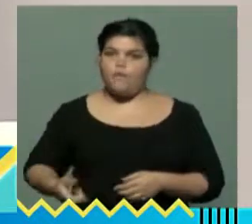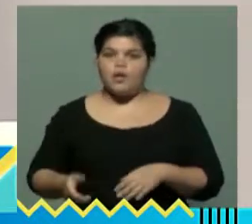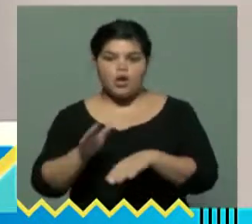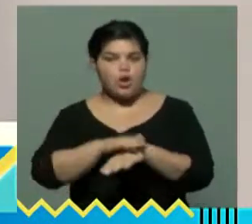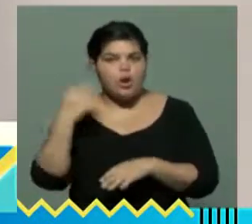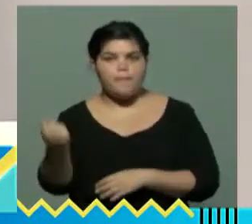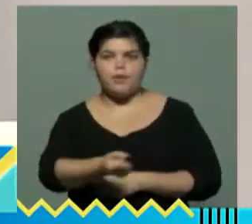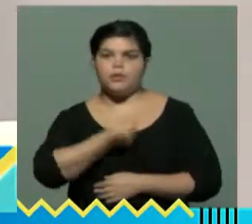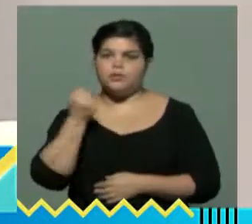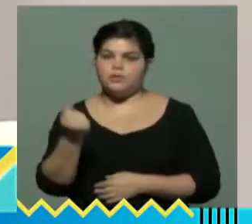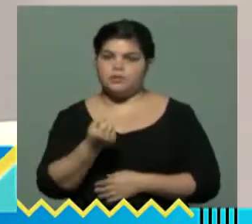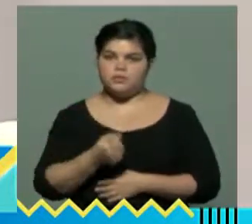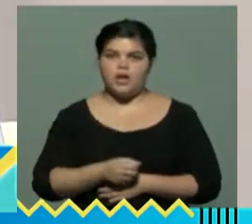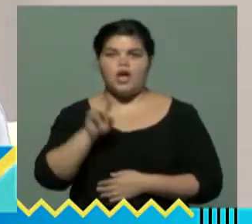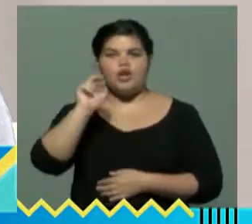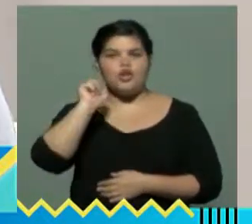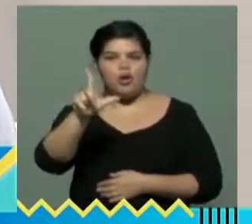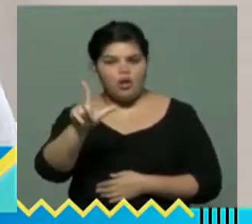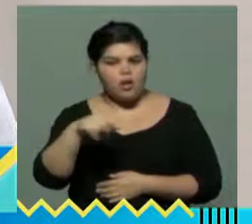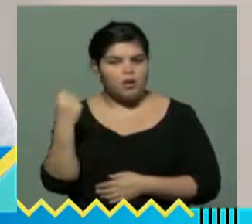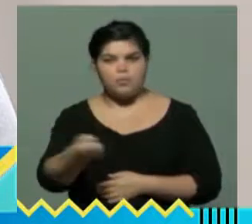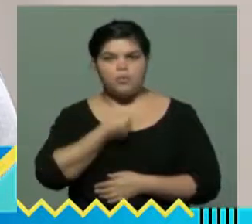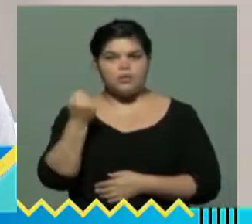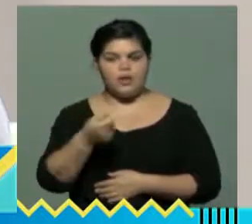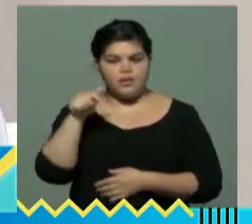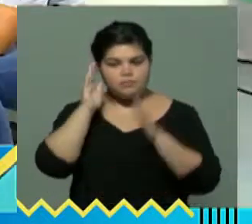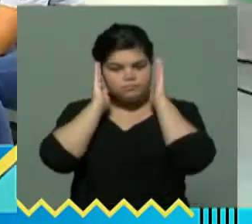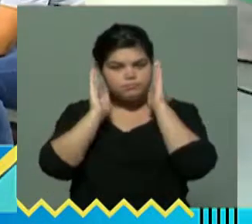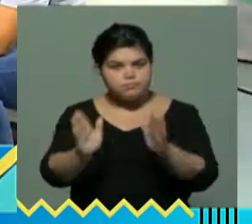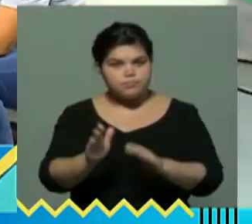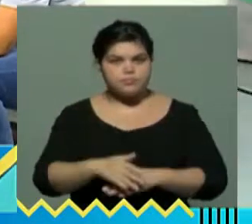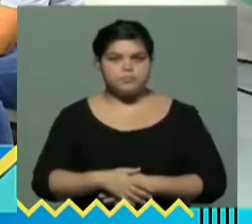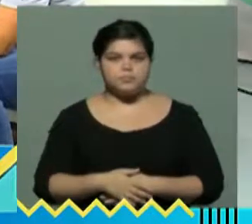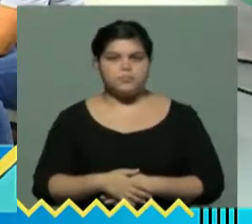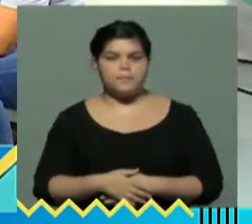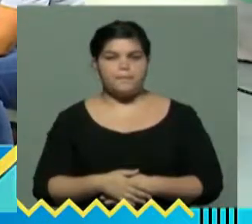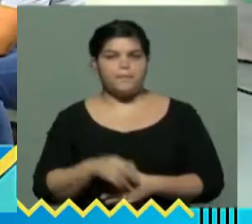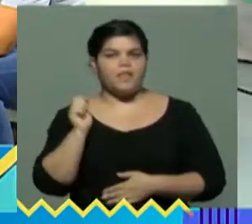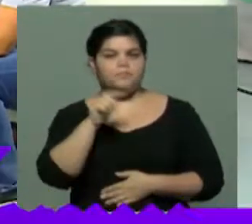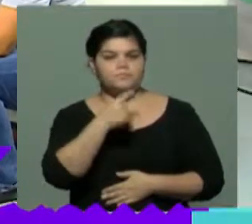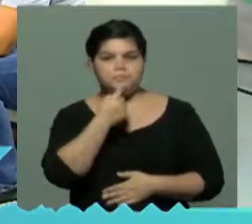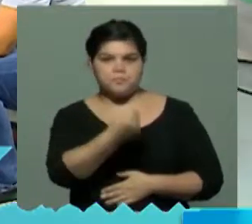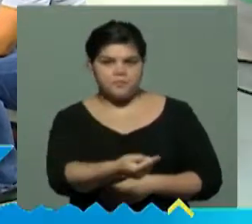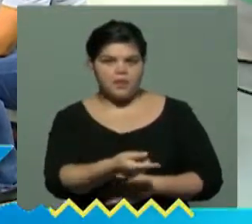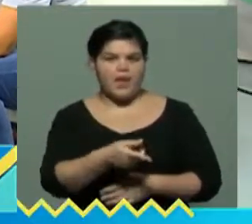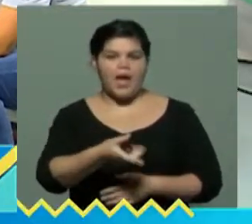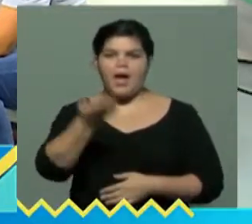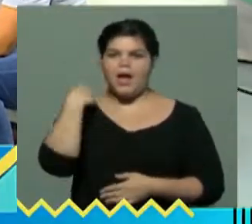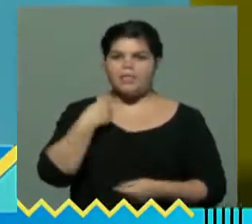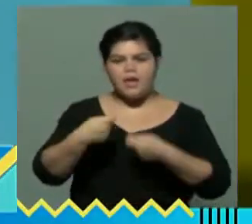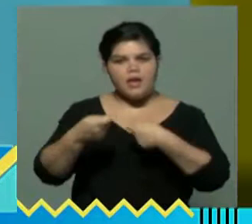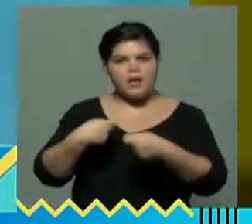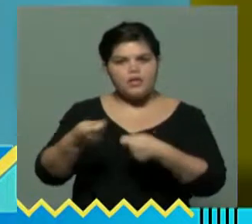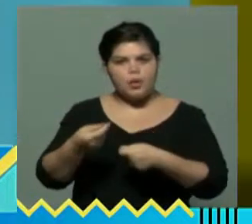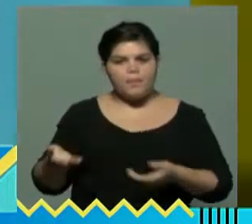importante y bueno, estamos muy enfocados en eso. Florencia, ¿qué se ha realizado desde la gestión anterior para fomentar